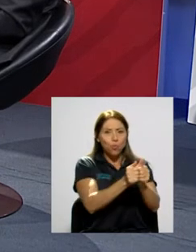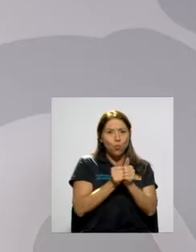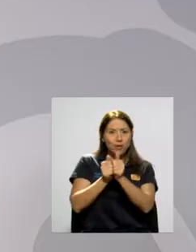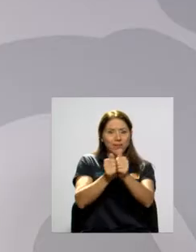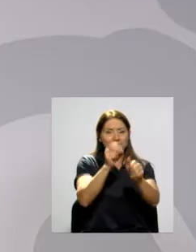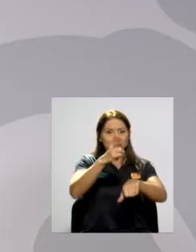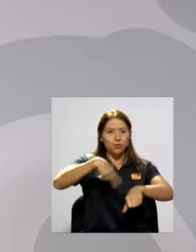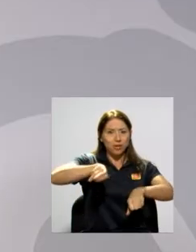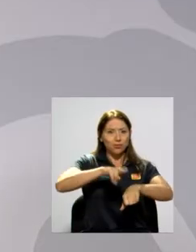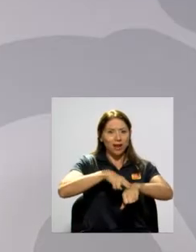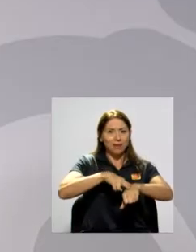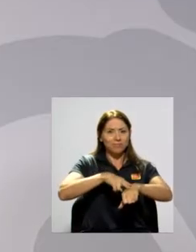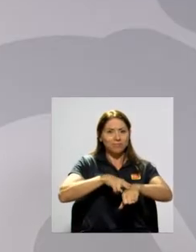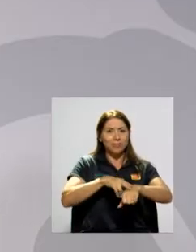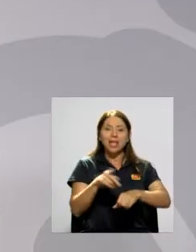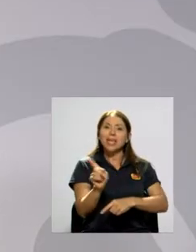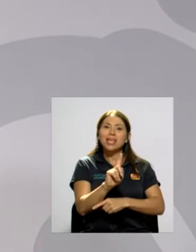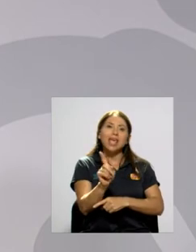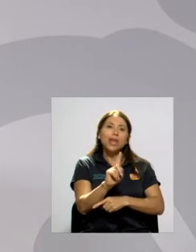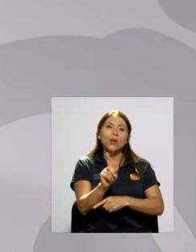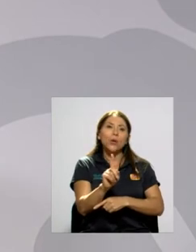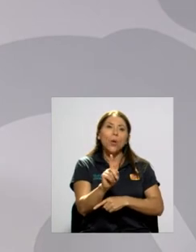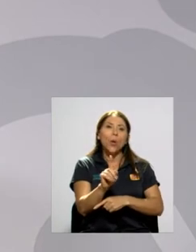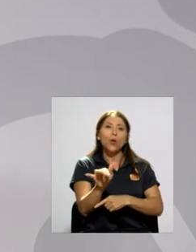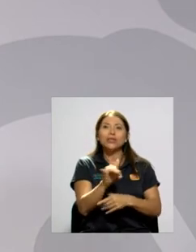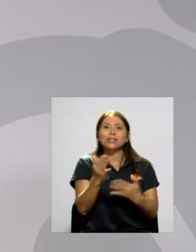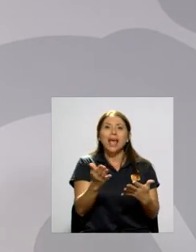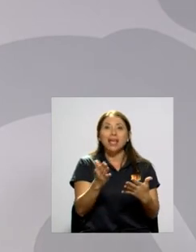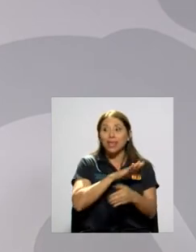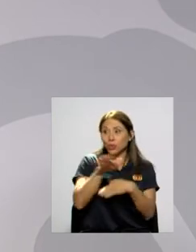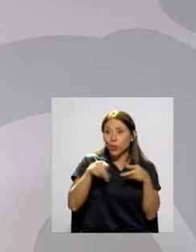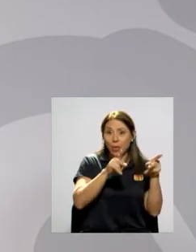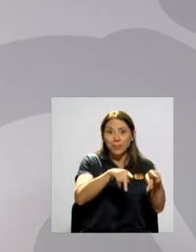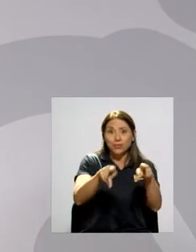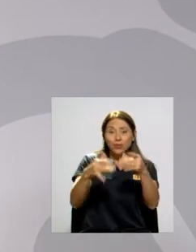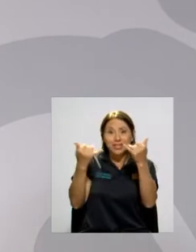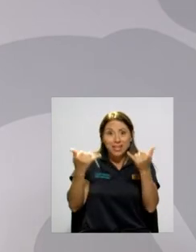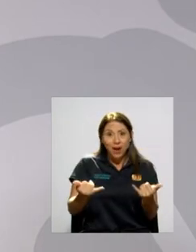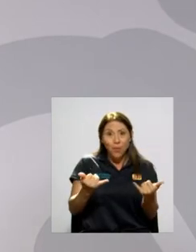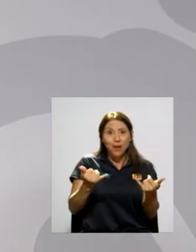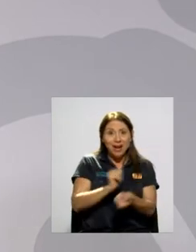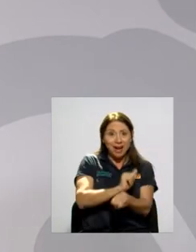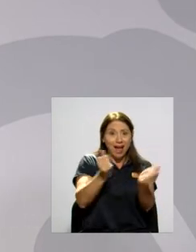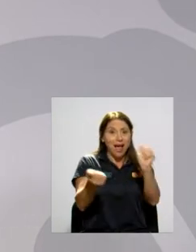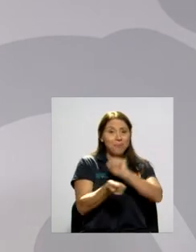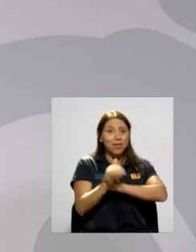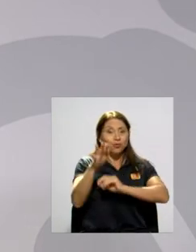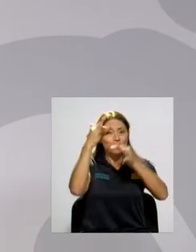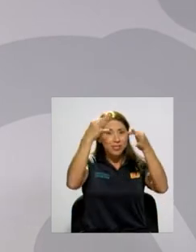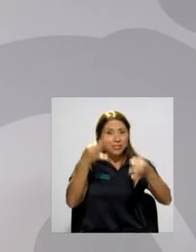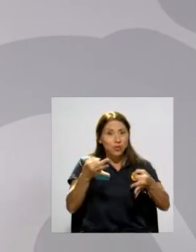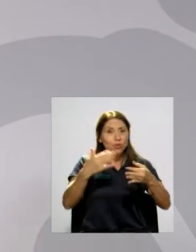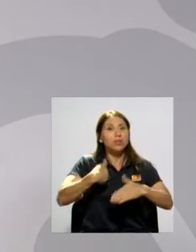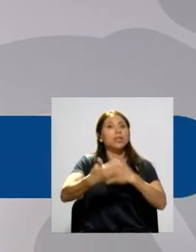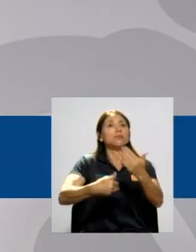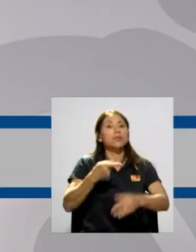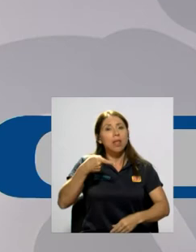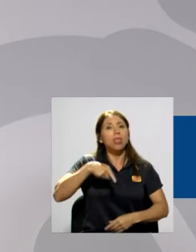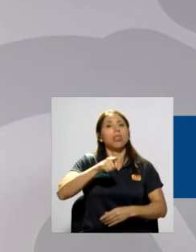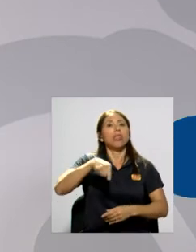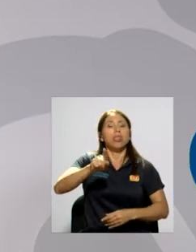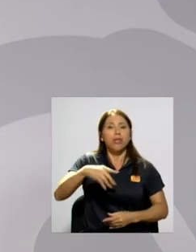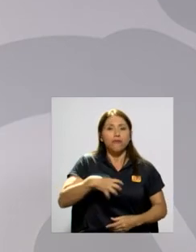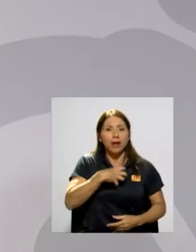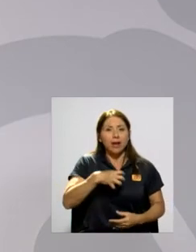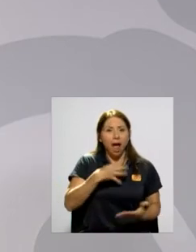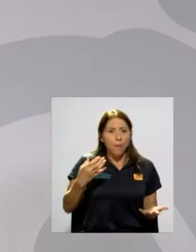que no llegue a ser la posibilidad de que toda esta ciudadanía que se volcó sea motivo de gente de reclamo, ¿verdad? Porque en esta